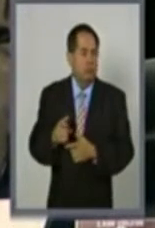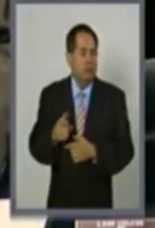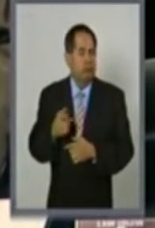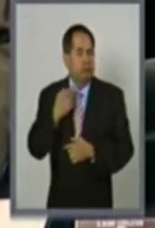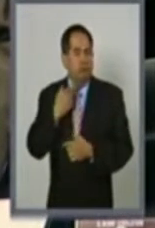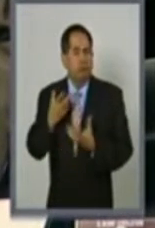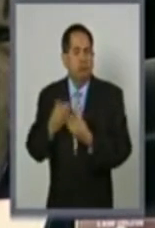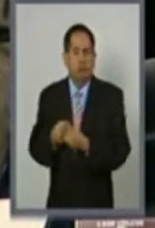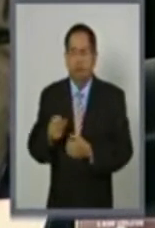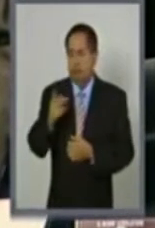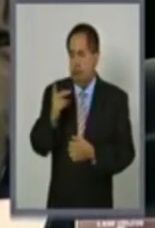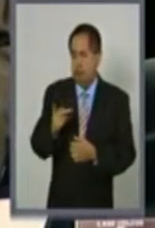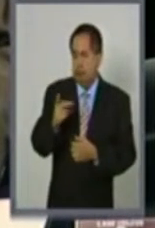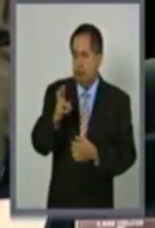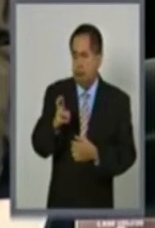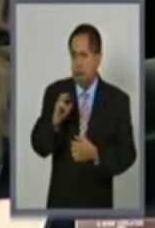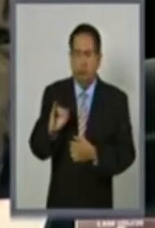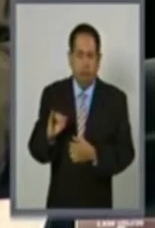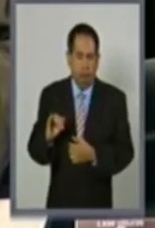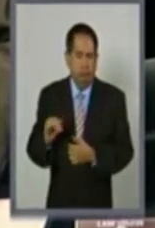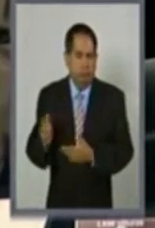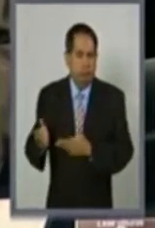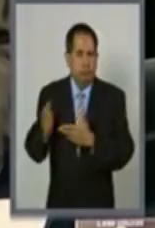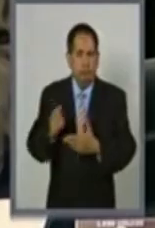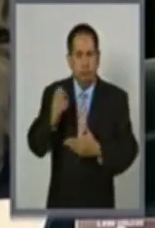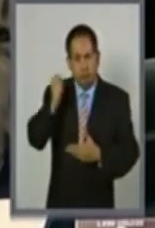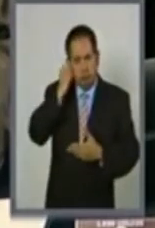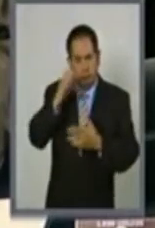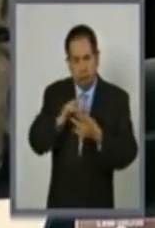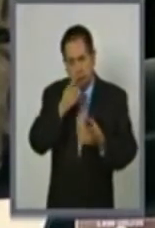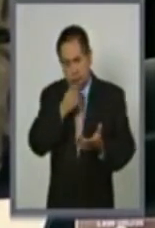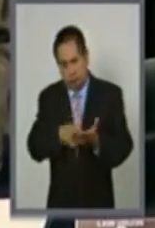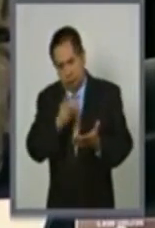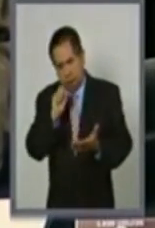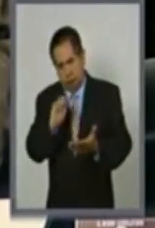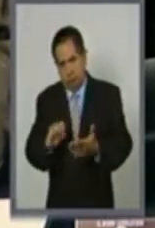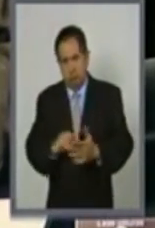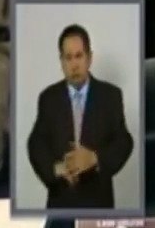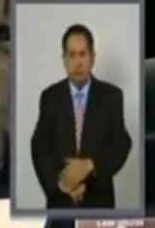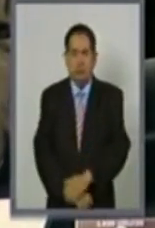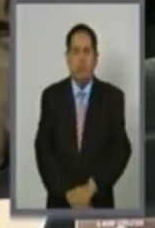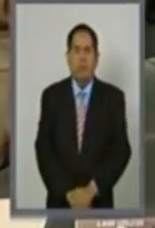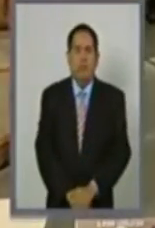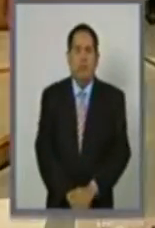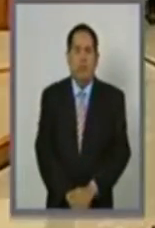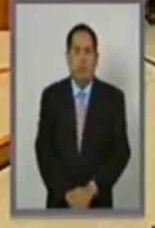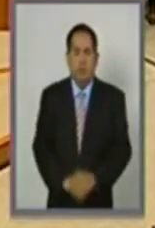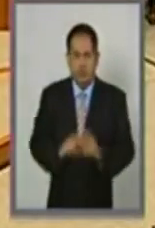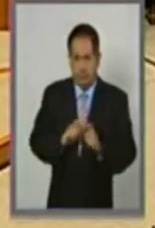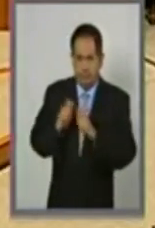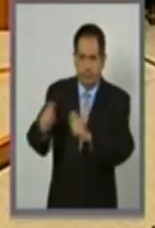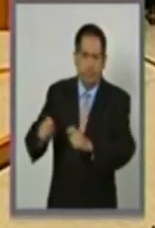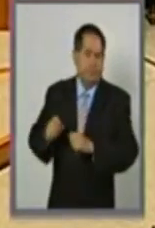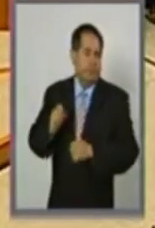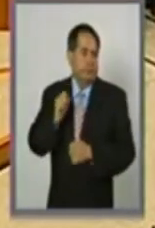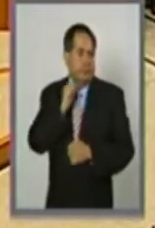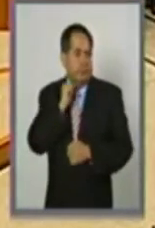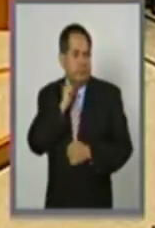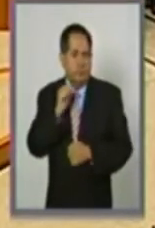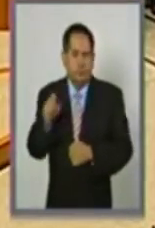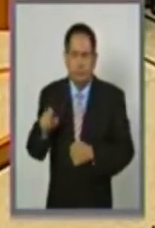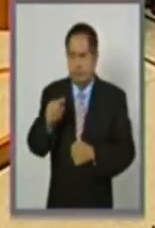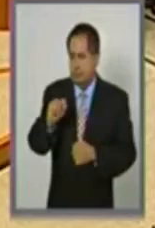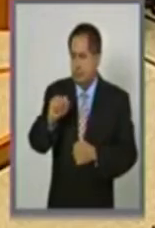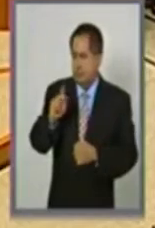del Partido Revolucionario Institucional, para hablar a favor del dictamen. En uso de la tribuna, el